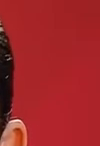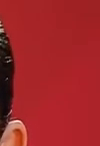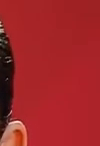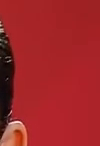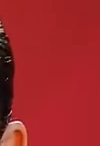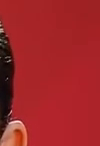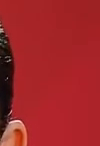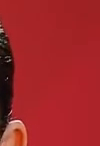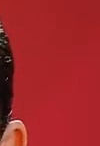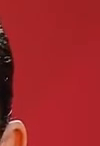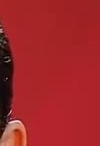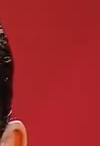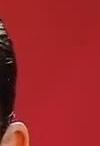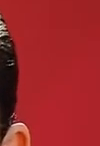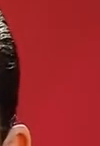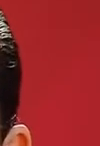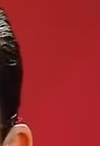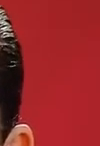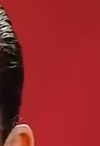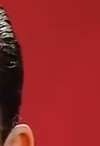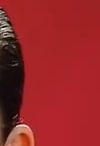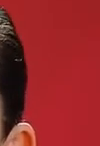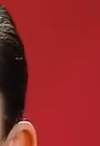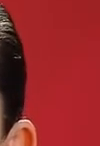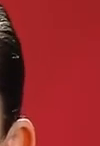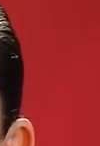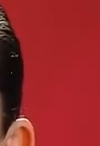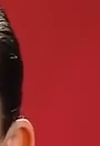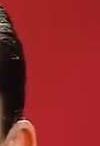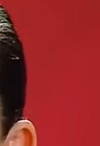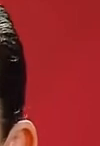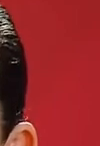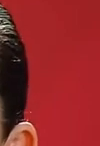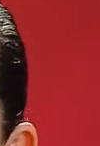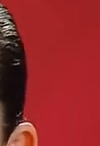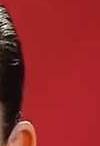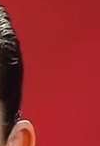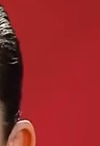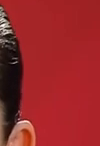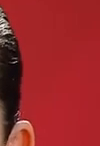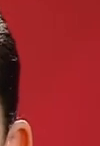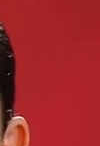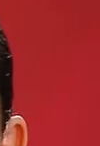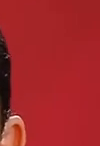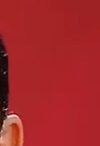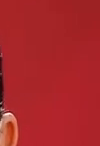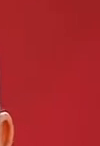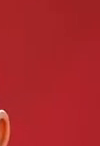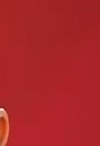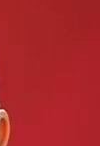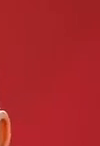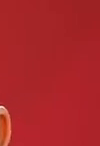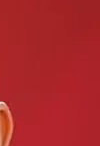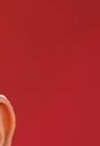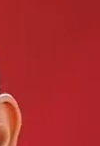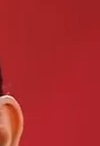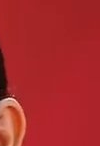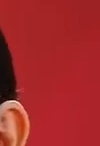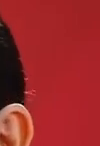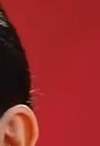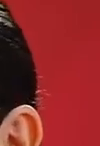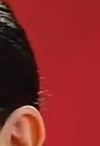del cuidado vaya directo a quienes tienen que ver con el cuidado, a quienes más aman. ¿Y